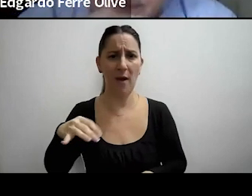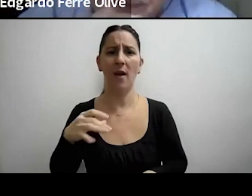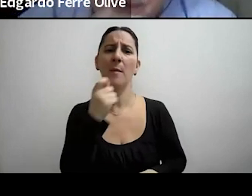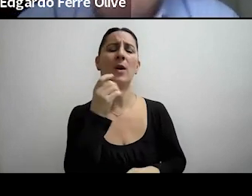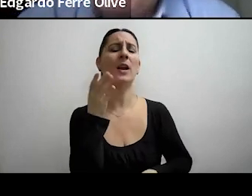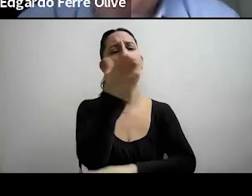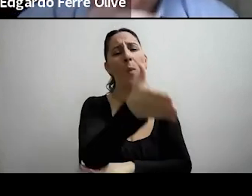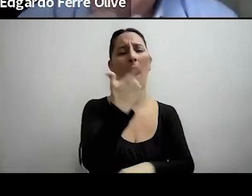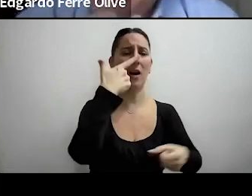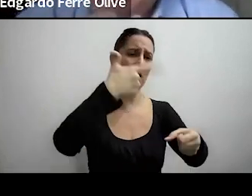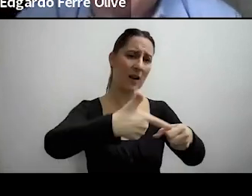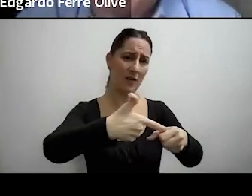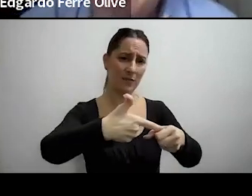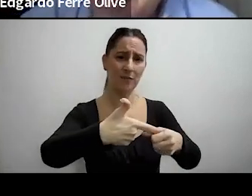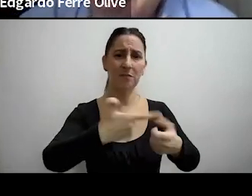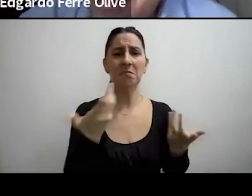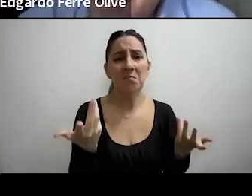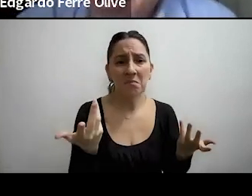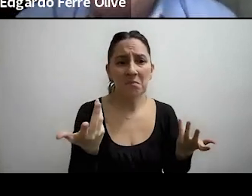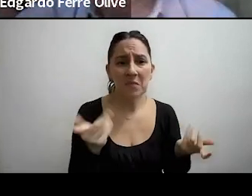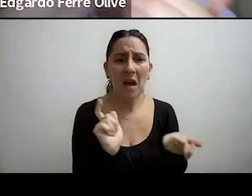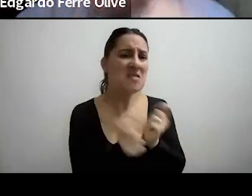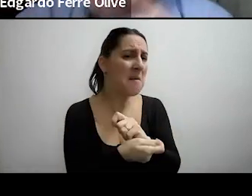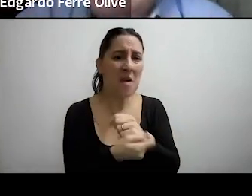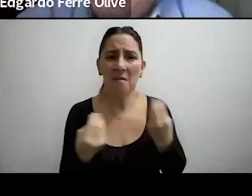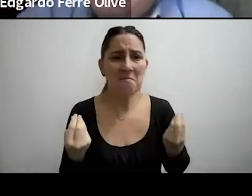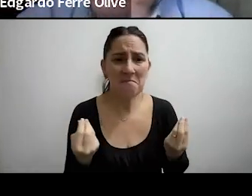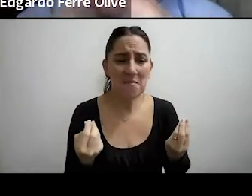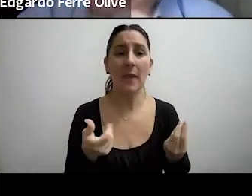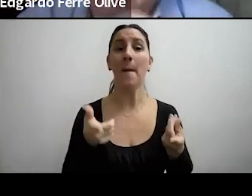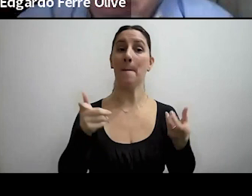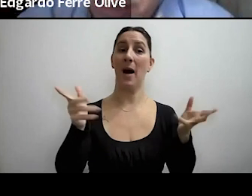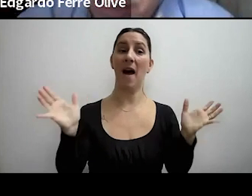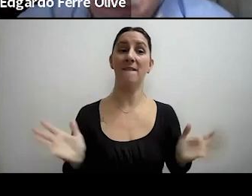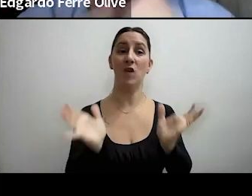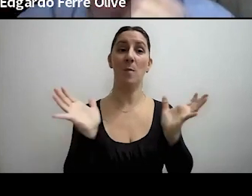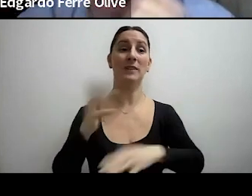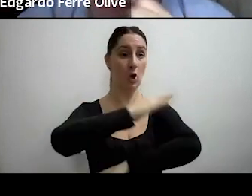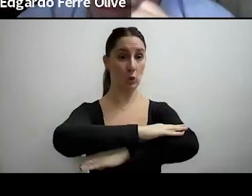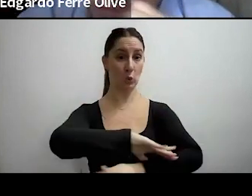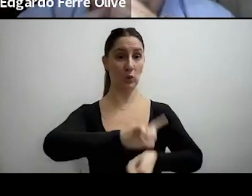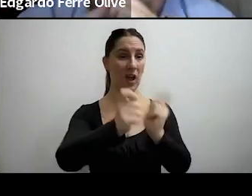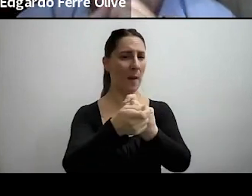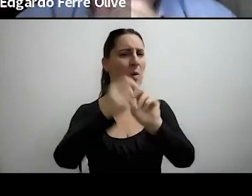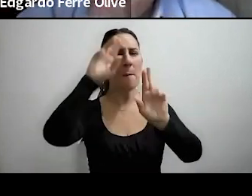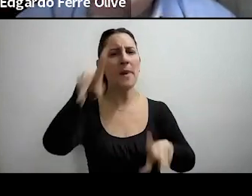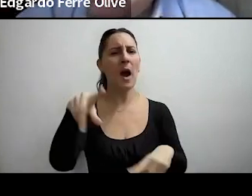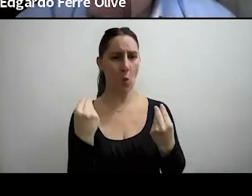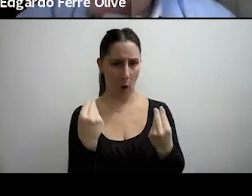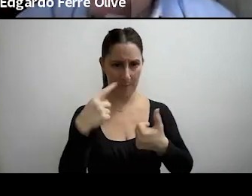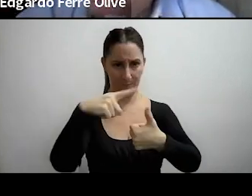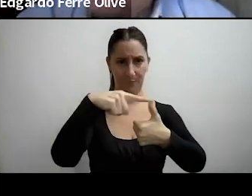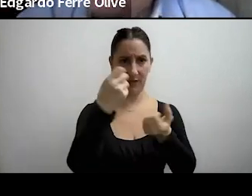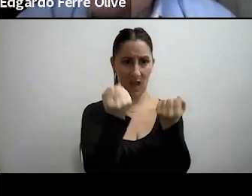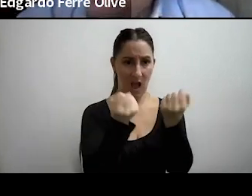servicio? ¿Qué opción tienen? Ninguna. Para fomentar ese cambio de conducta, ¿yo qué tendría que tener? Tendría que tener un auto que